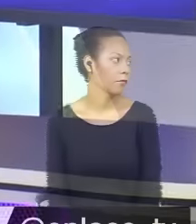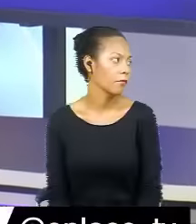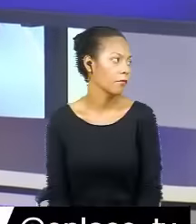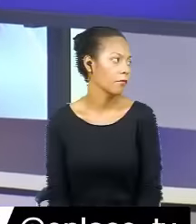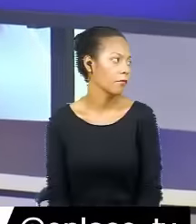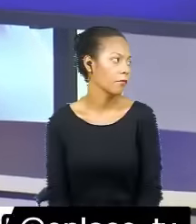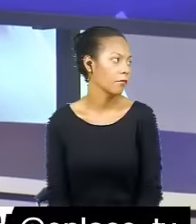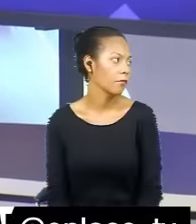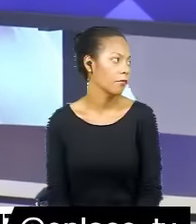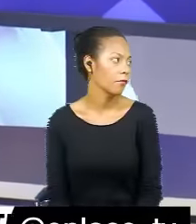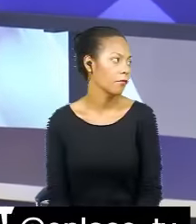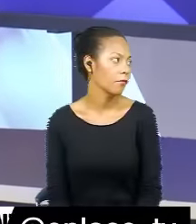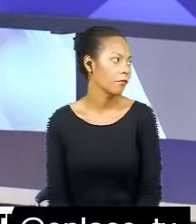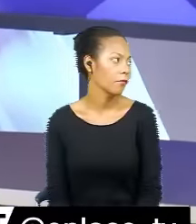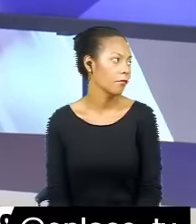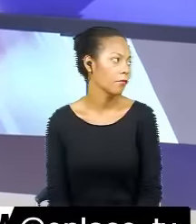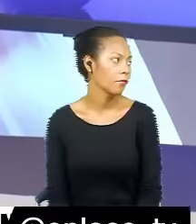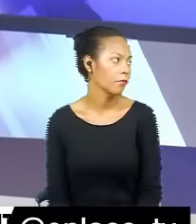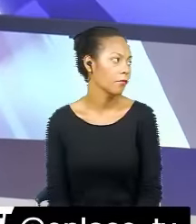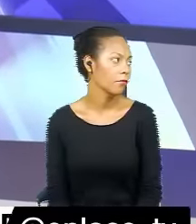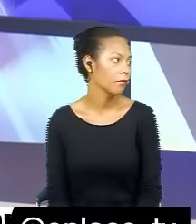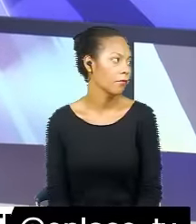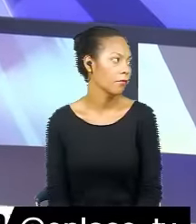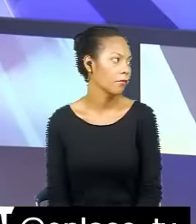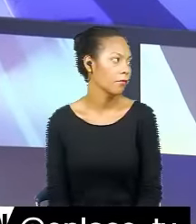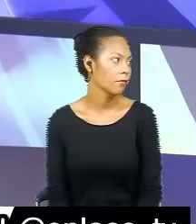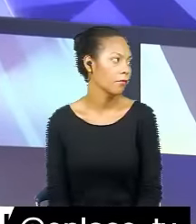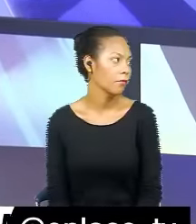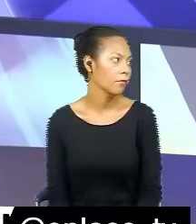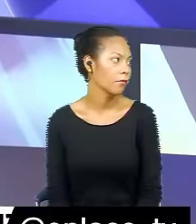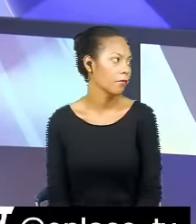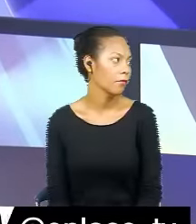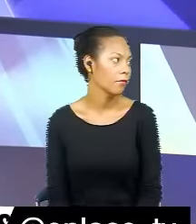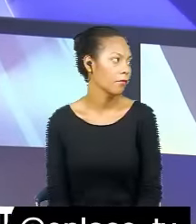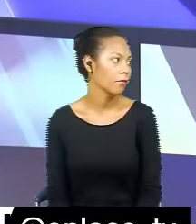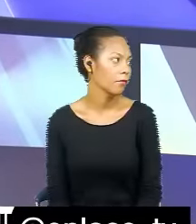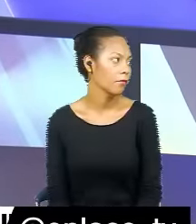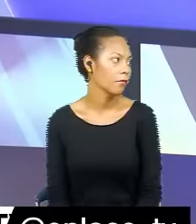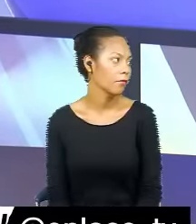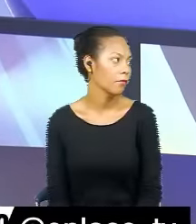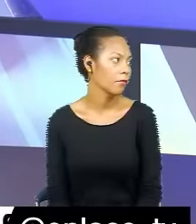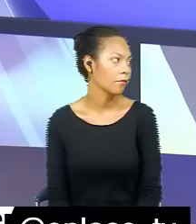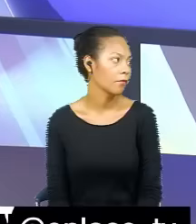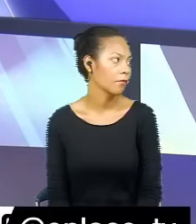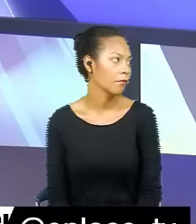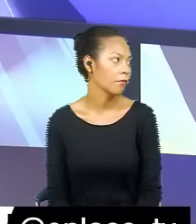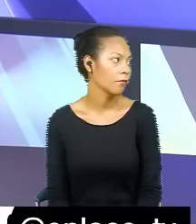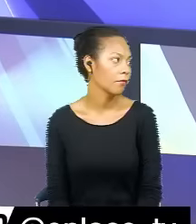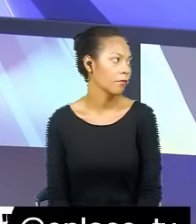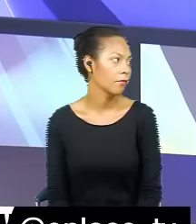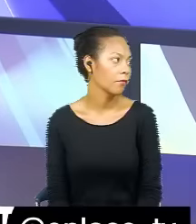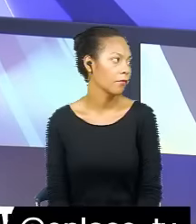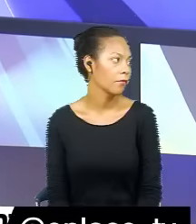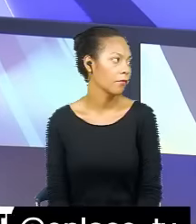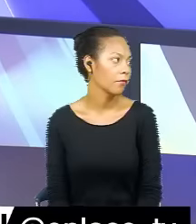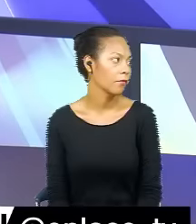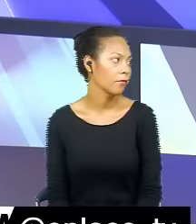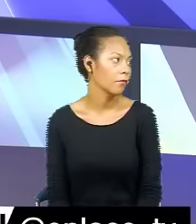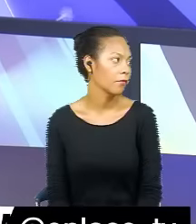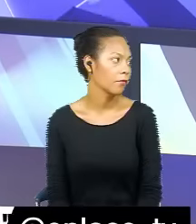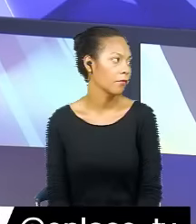Del mediodía, 34 minutos. Continuamos con información deportiva. Organizadores del hexagonal de fútbol categoría infantil dieron a conocer los